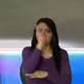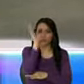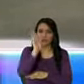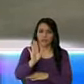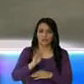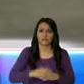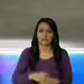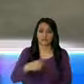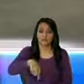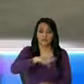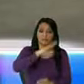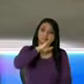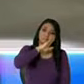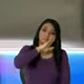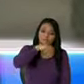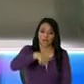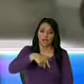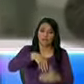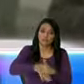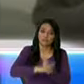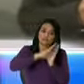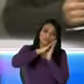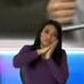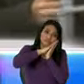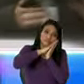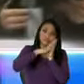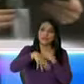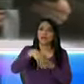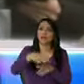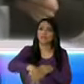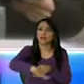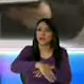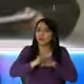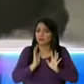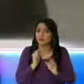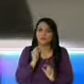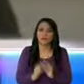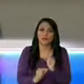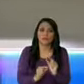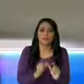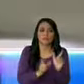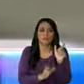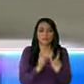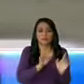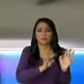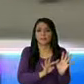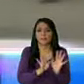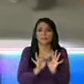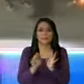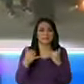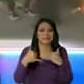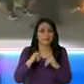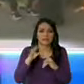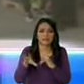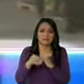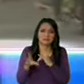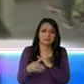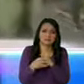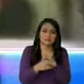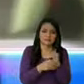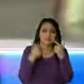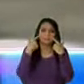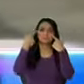Ellos han dormido aquí en los exteriores del Consejo Nacional Electoral. Poco a poco siguen llegando ciudadanos que se siguen sumando a la